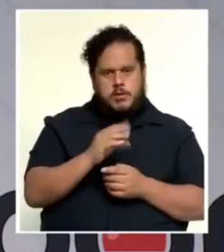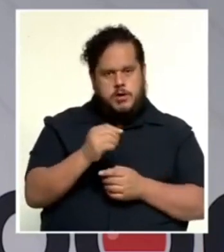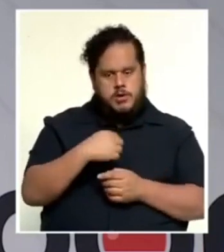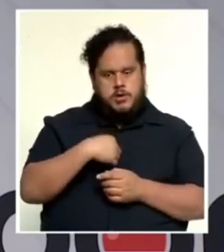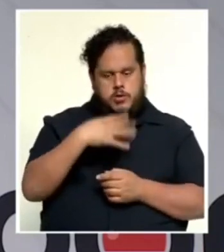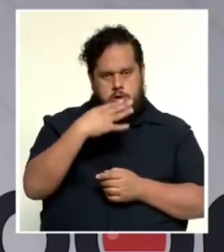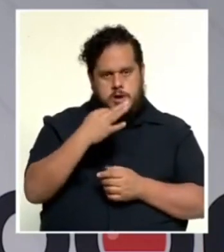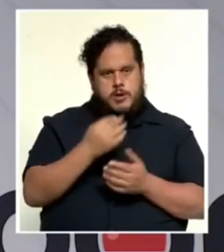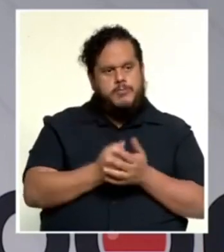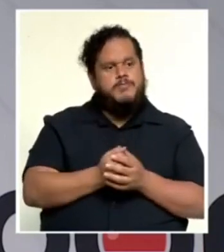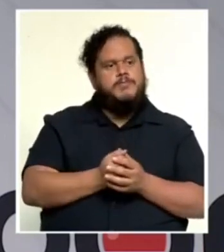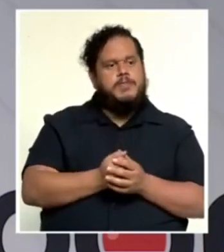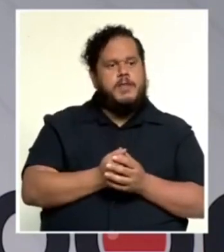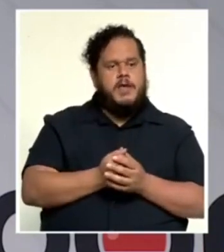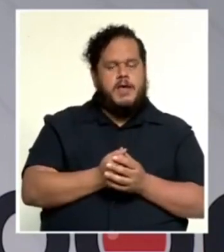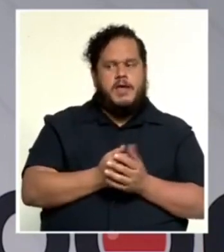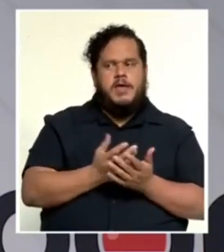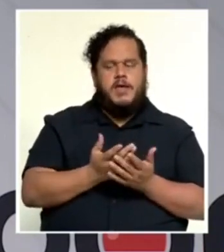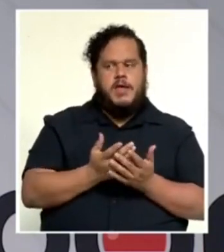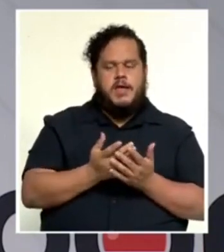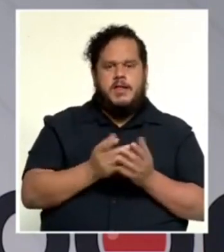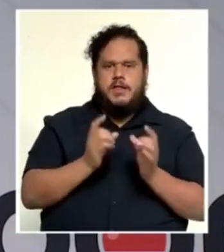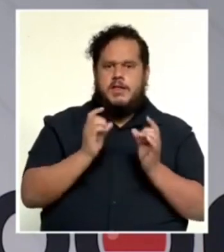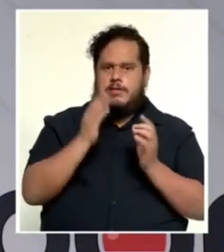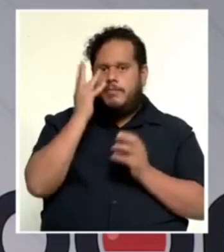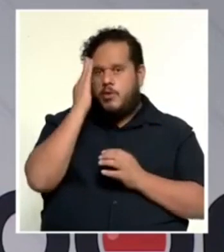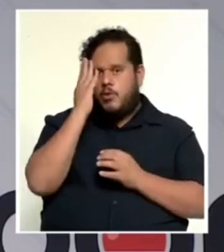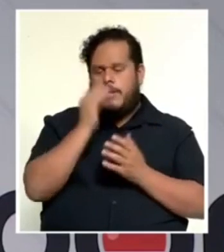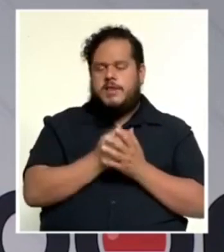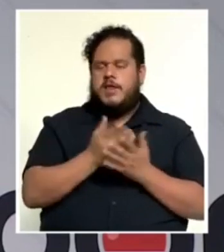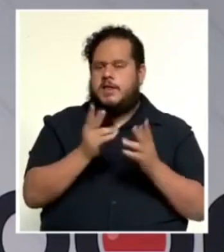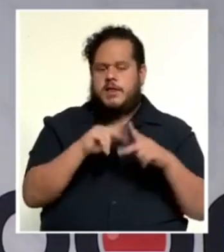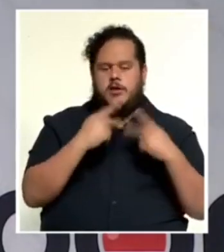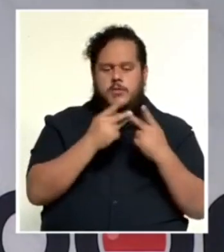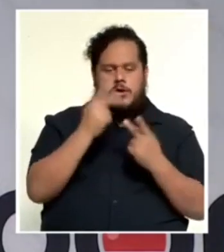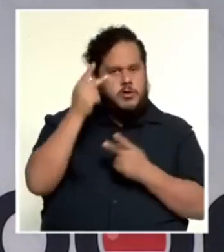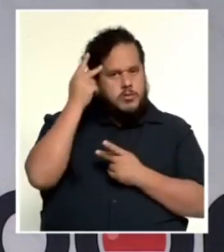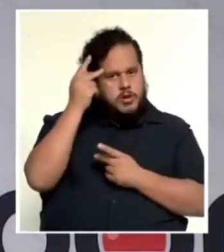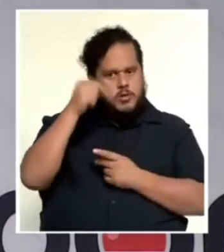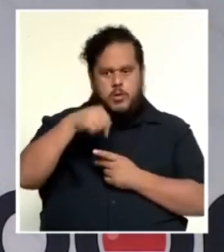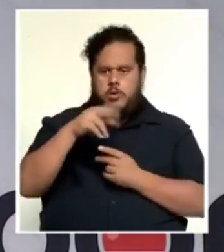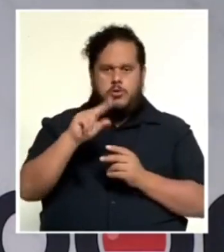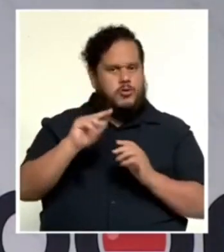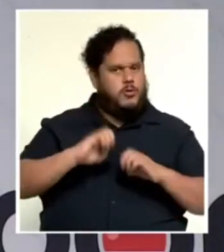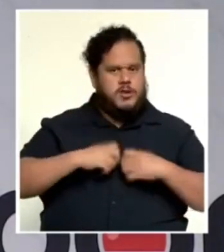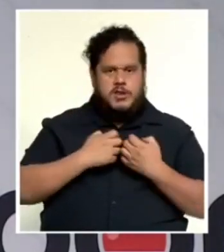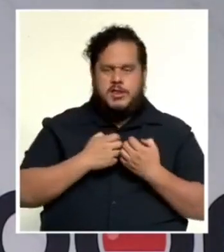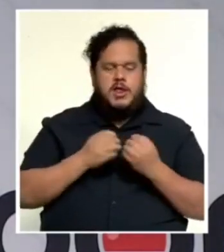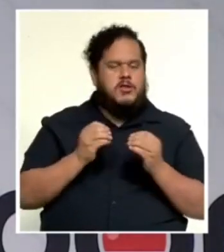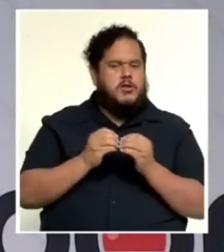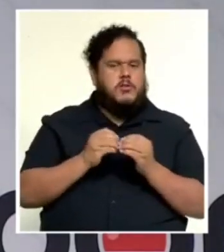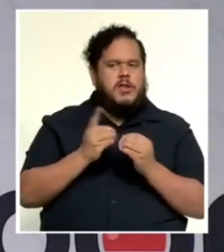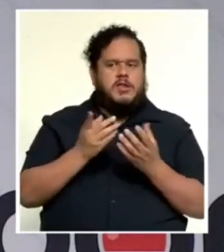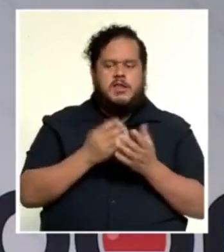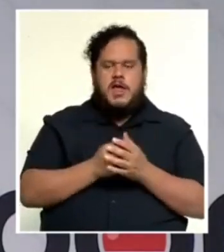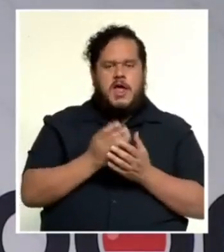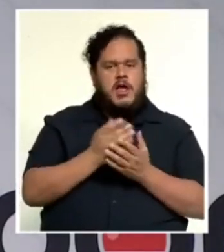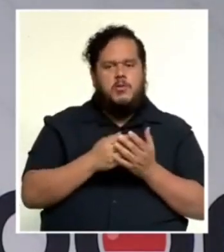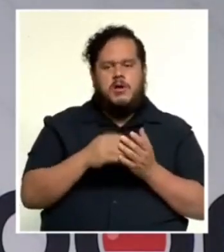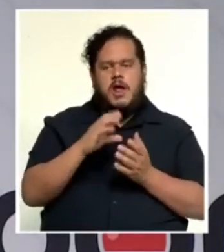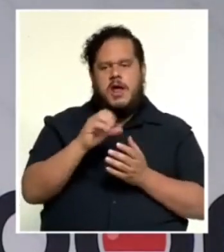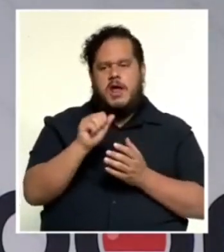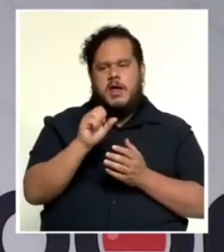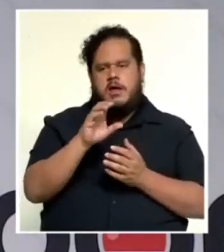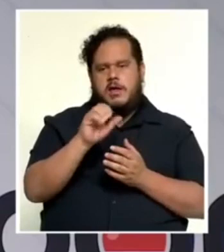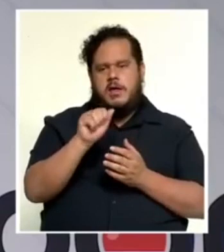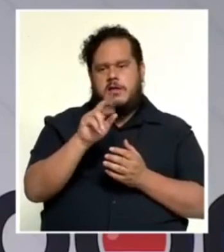yo creo que desnuda esto y me parece preocupante es que los partidos políticos como tales hoy no existen, no son más que simples cascarones, que